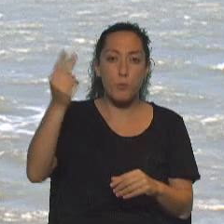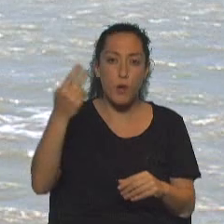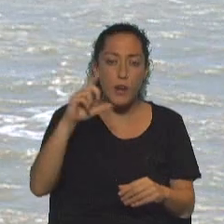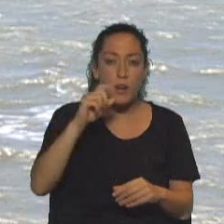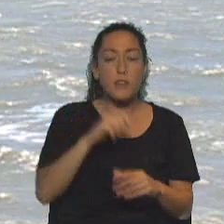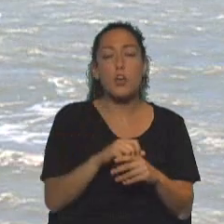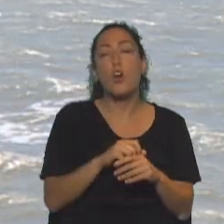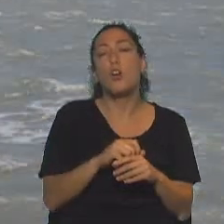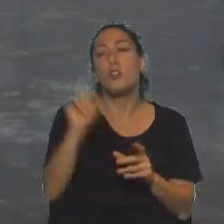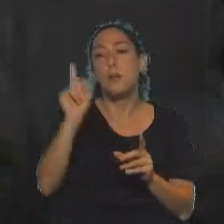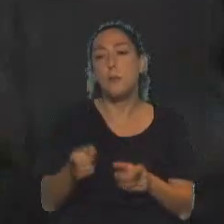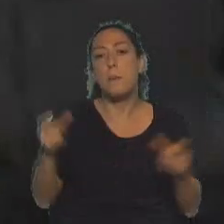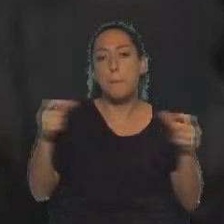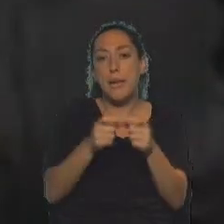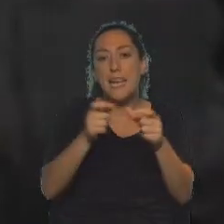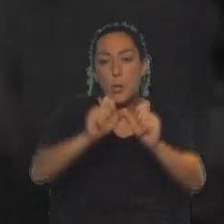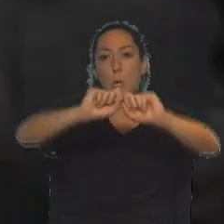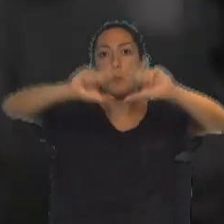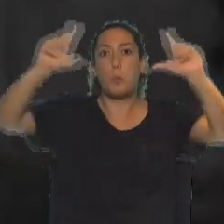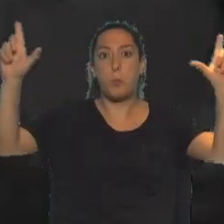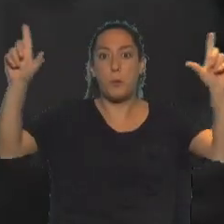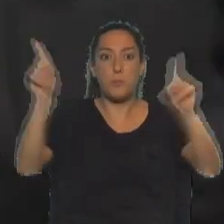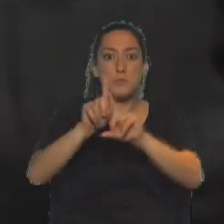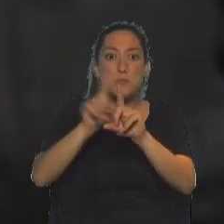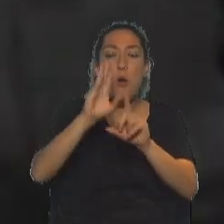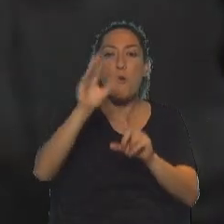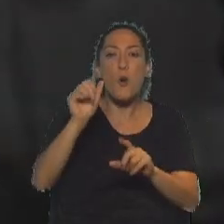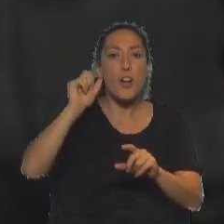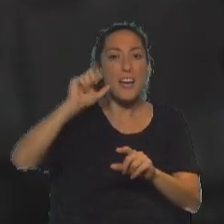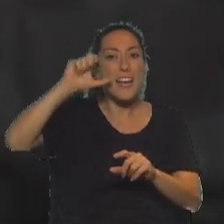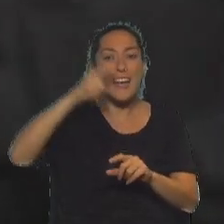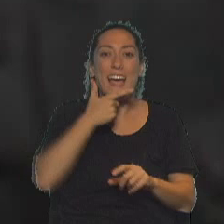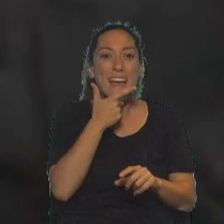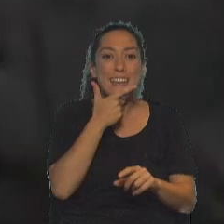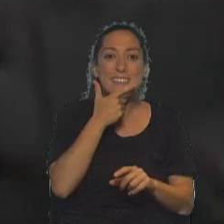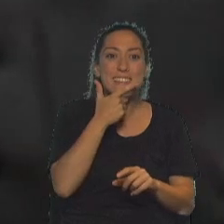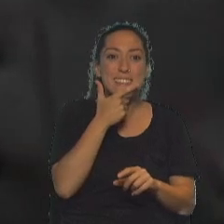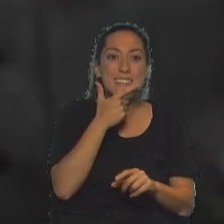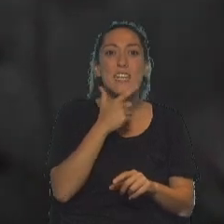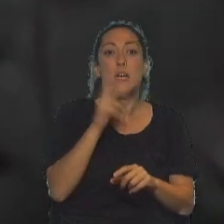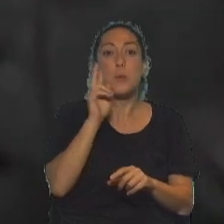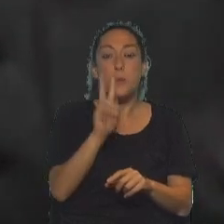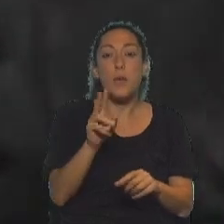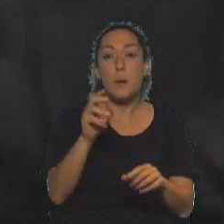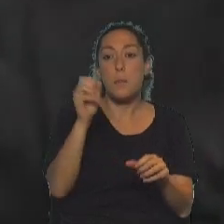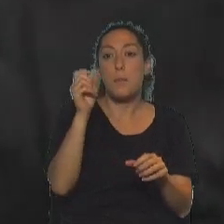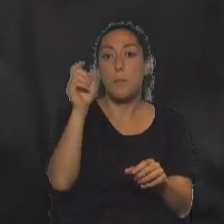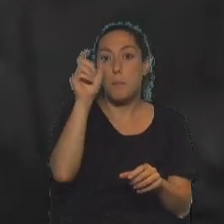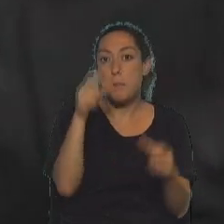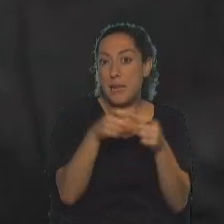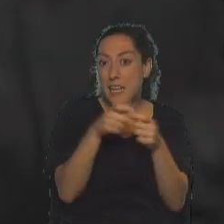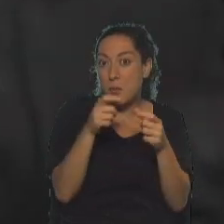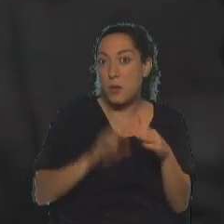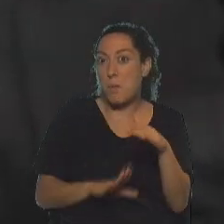ver las películas en pantalla grande, tal como le pasó a Graciela Borges, que pudo ver El Dependiente, la película protagonizada por ella,